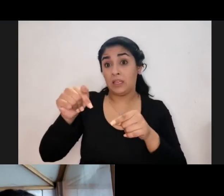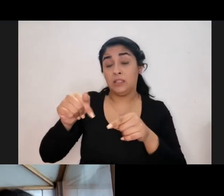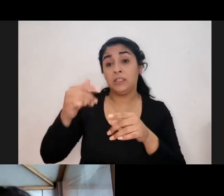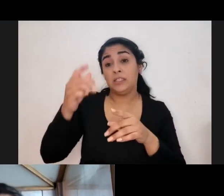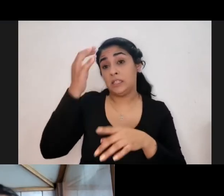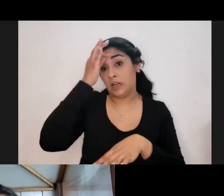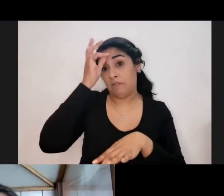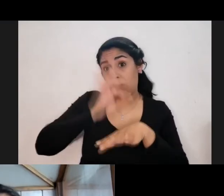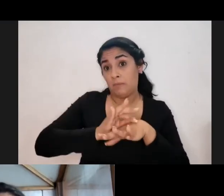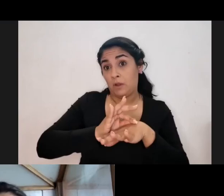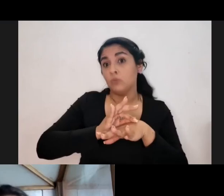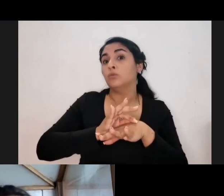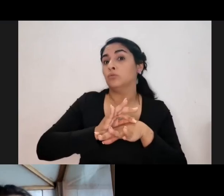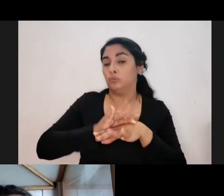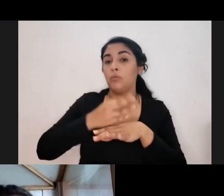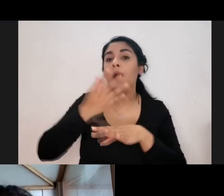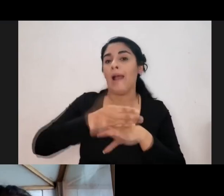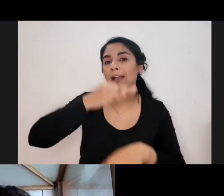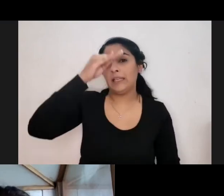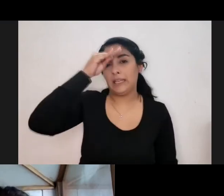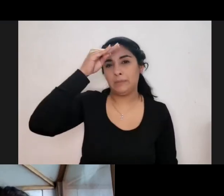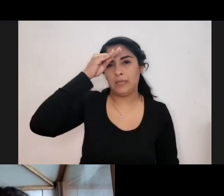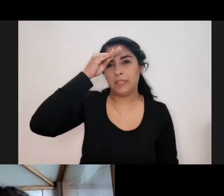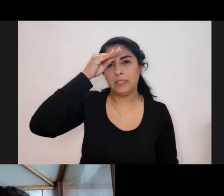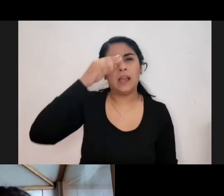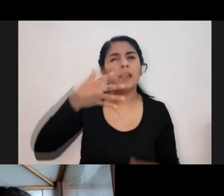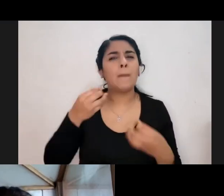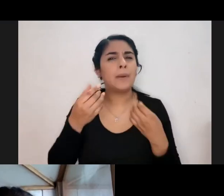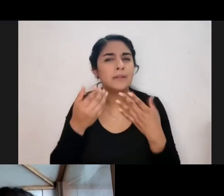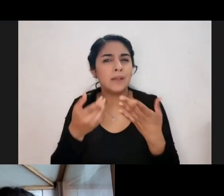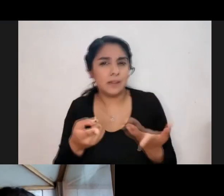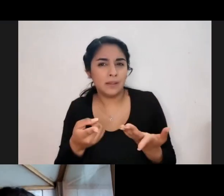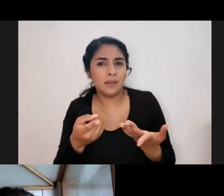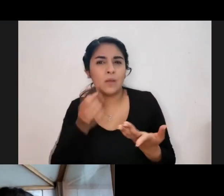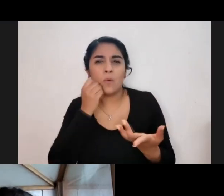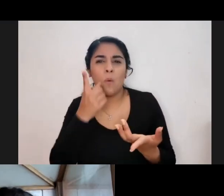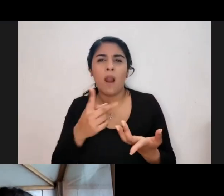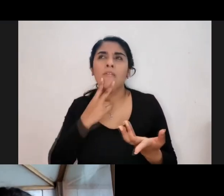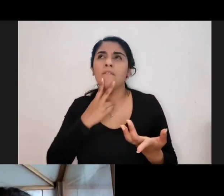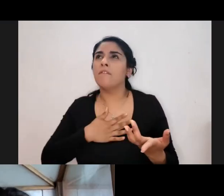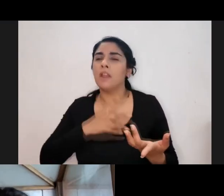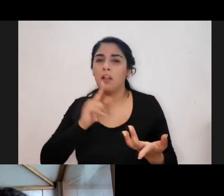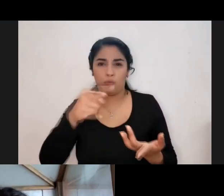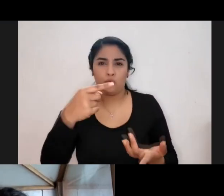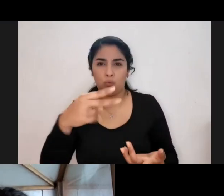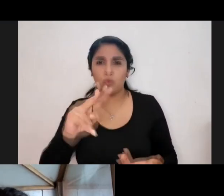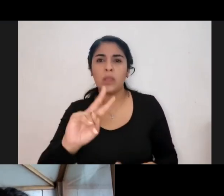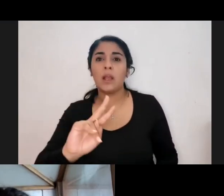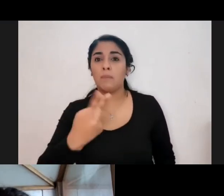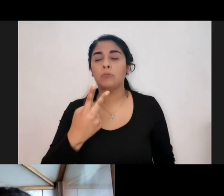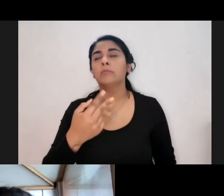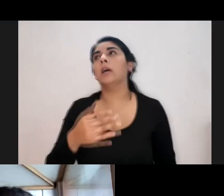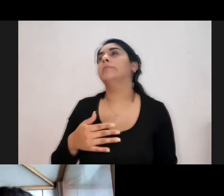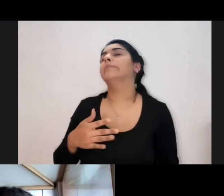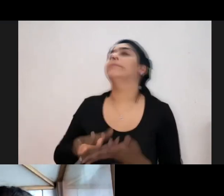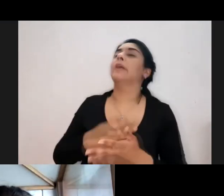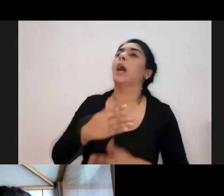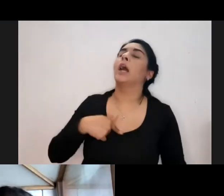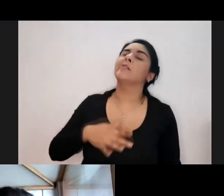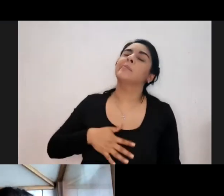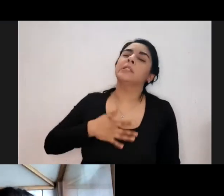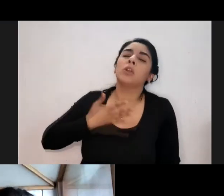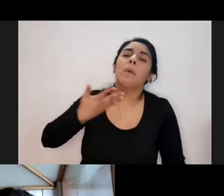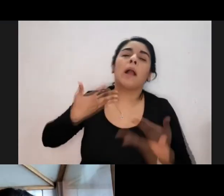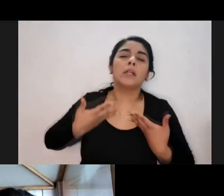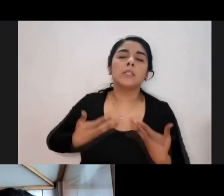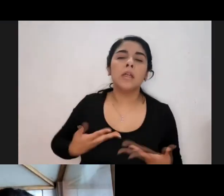claro, ahí está la experiencia. ¿Qué es lo que te sucede ahora? ¿Qué cambió en tu vida? ¿Sí? No, que me siento más cansado, tengo problemas al respirar,